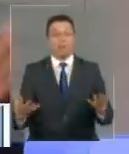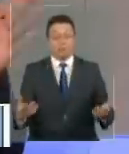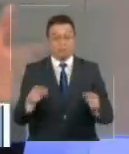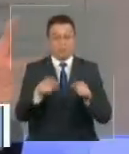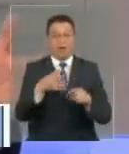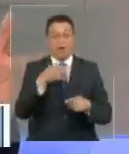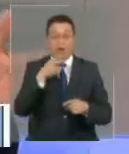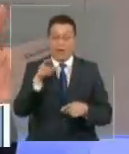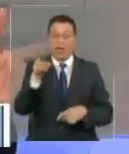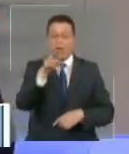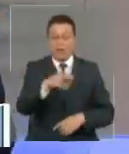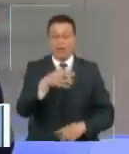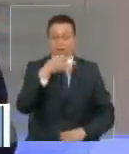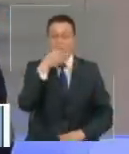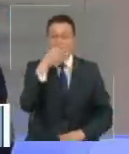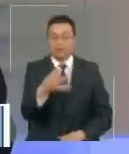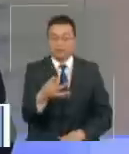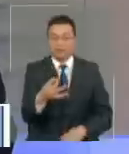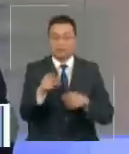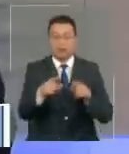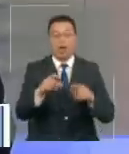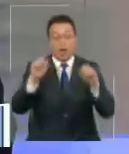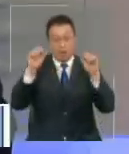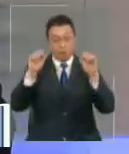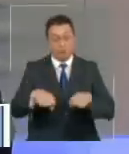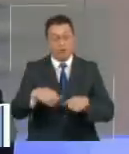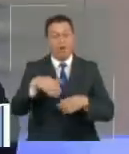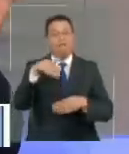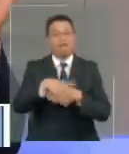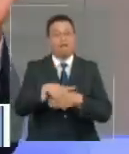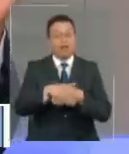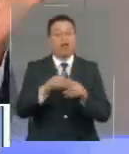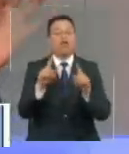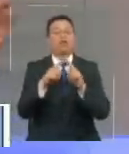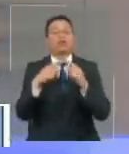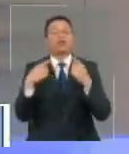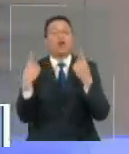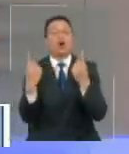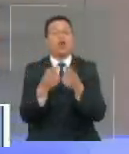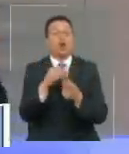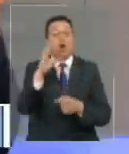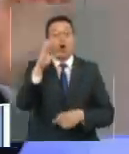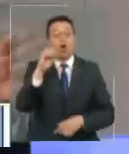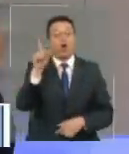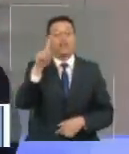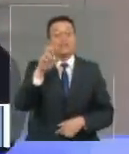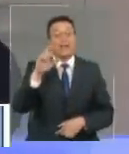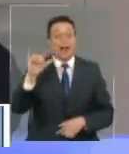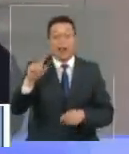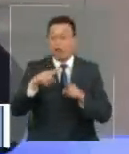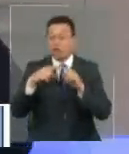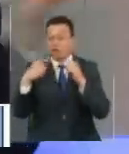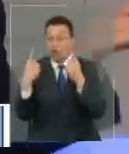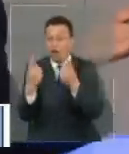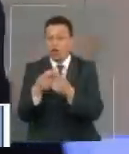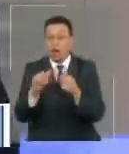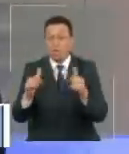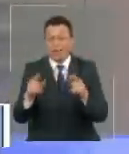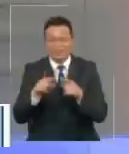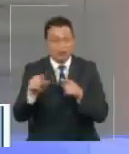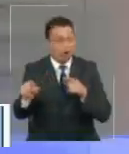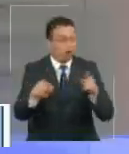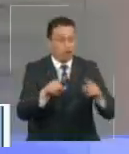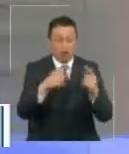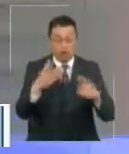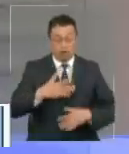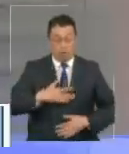vuelvo a decirlo, en el caso de lo que estamos discutiendo, fue aprobado con los votos de todos los concejales de todos los partidos. La ordenanza no la